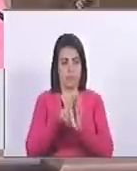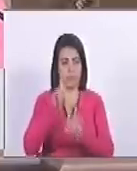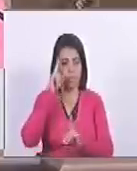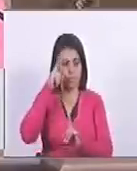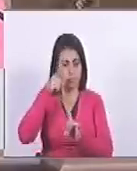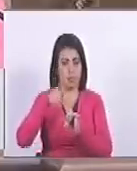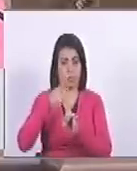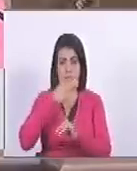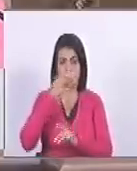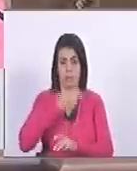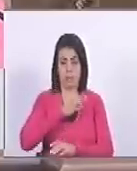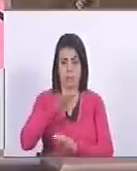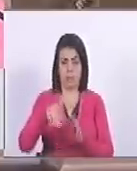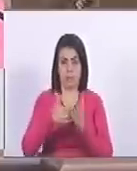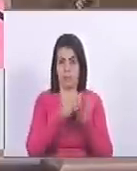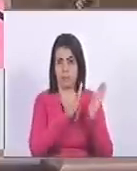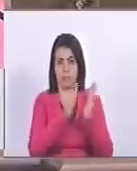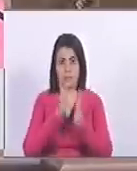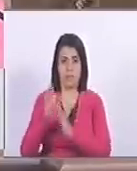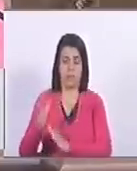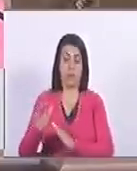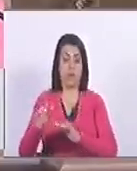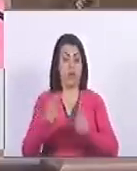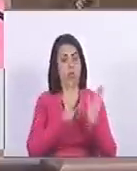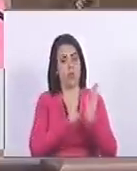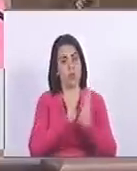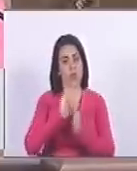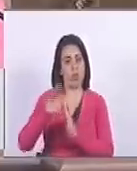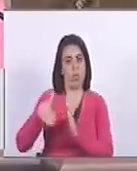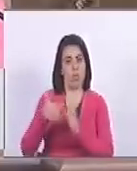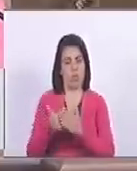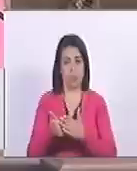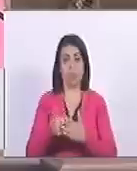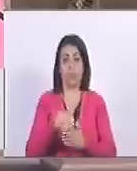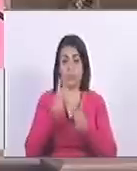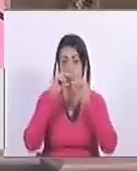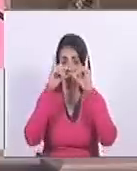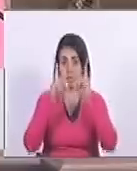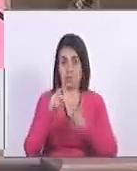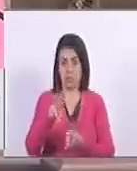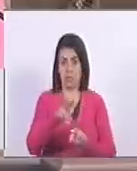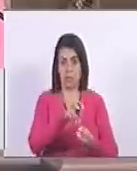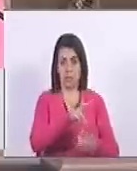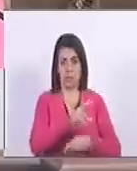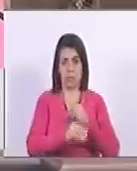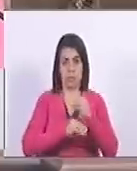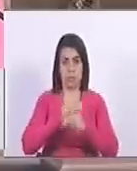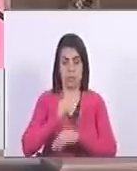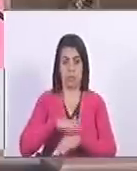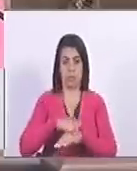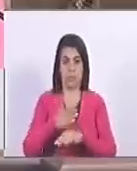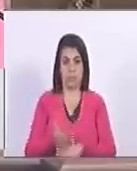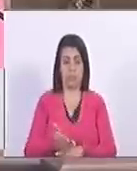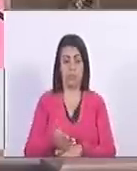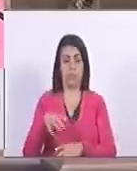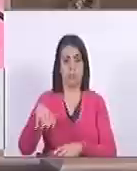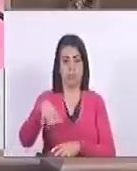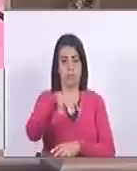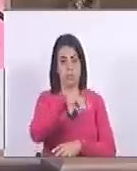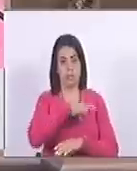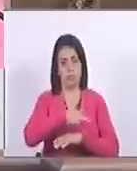por objeto garantizar la coordinación y armonización de las potestades tributarias que corresponden a los estados